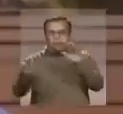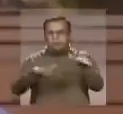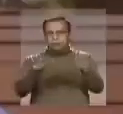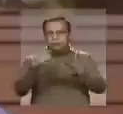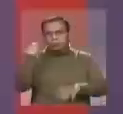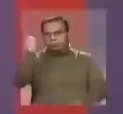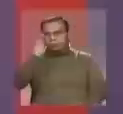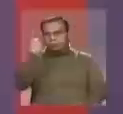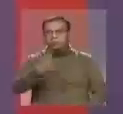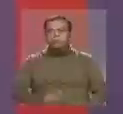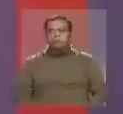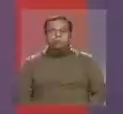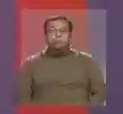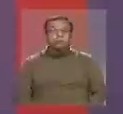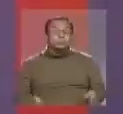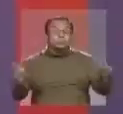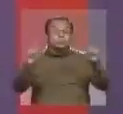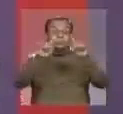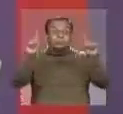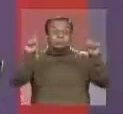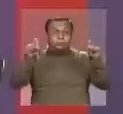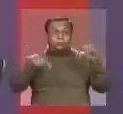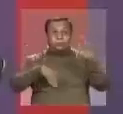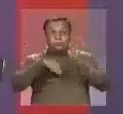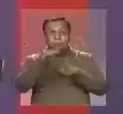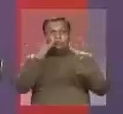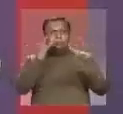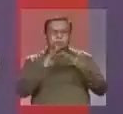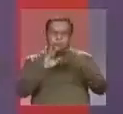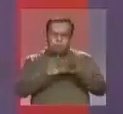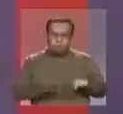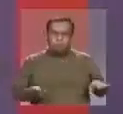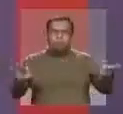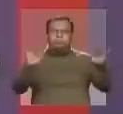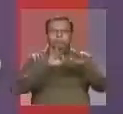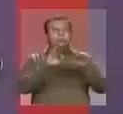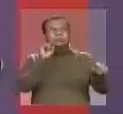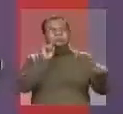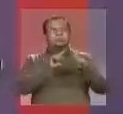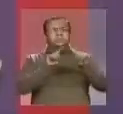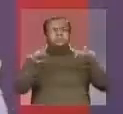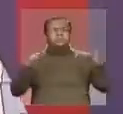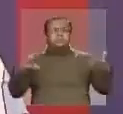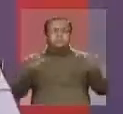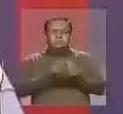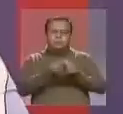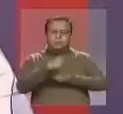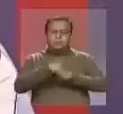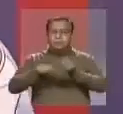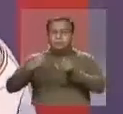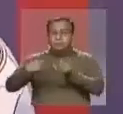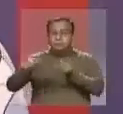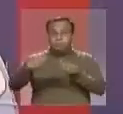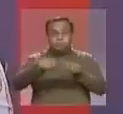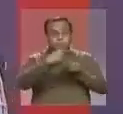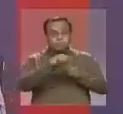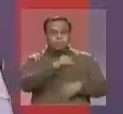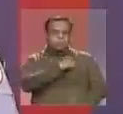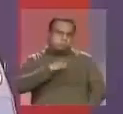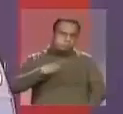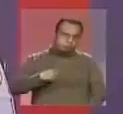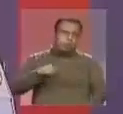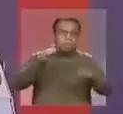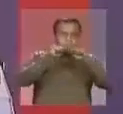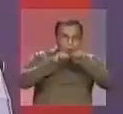general? Bueno, uno de los elementos también importantes a mencionar es que es en las distintas empresas, tanto privadas